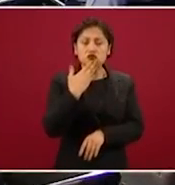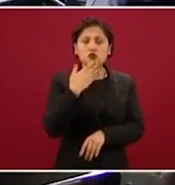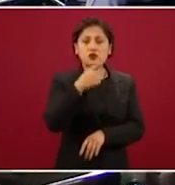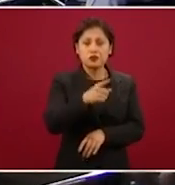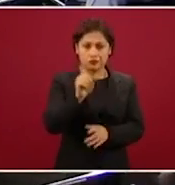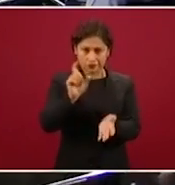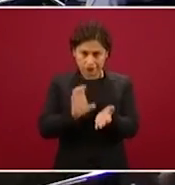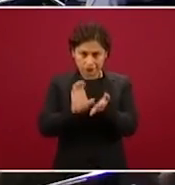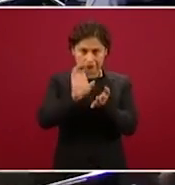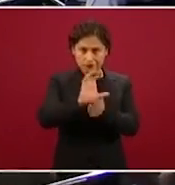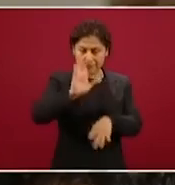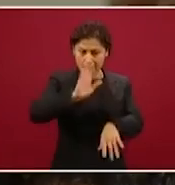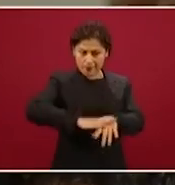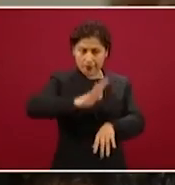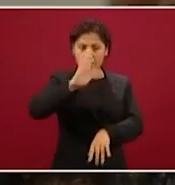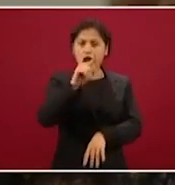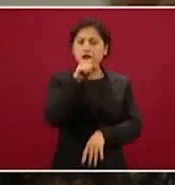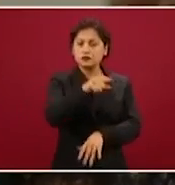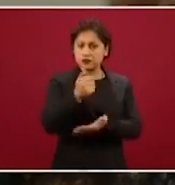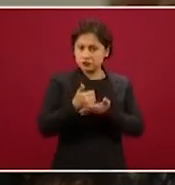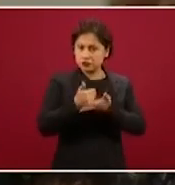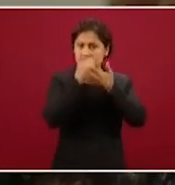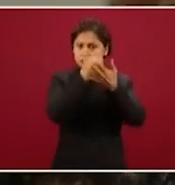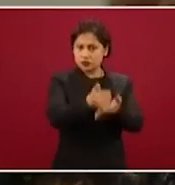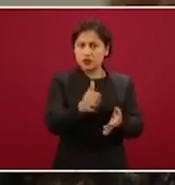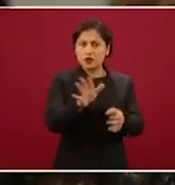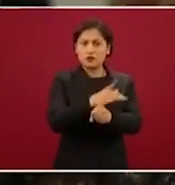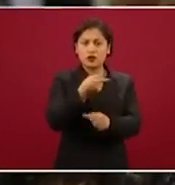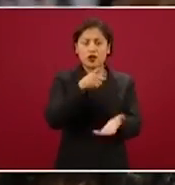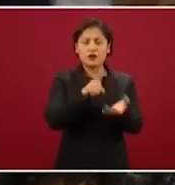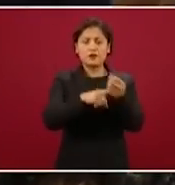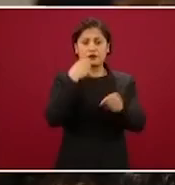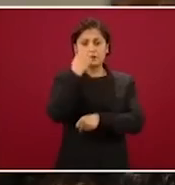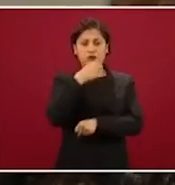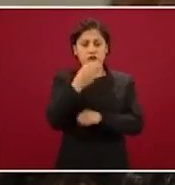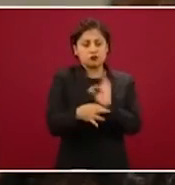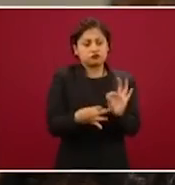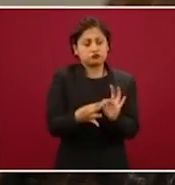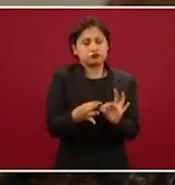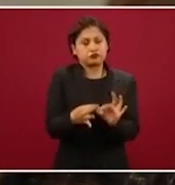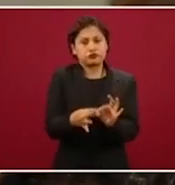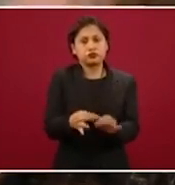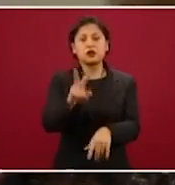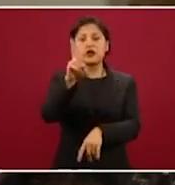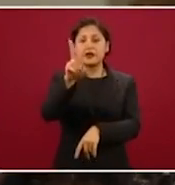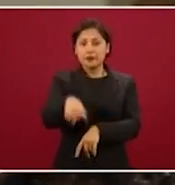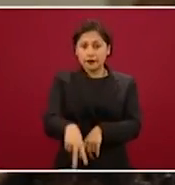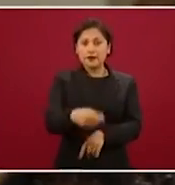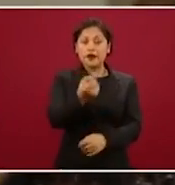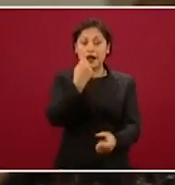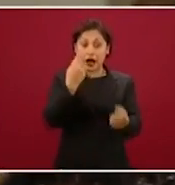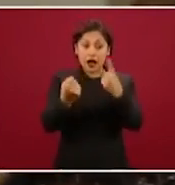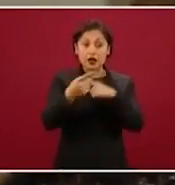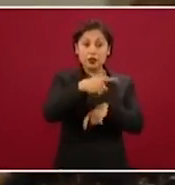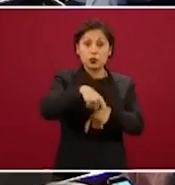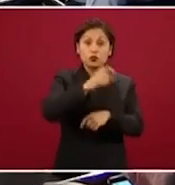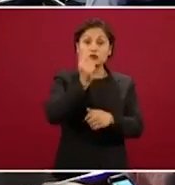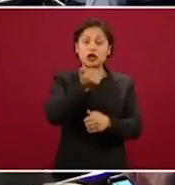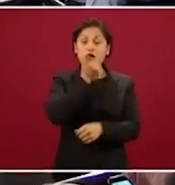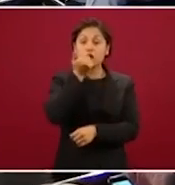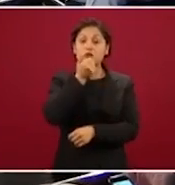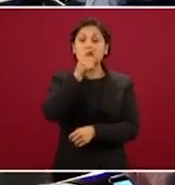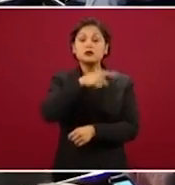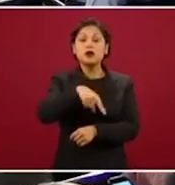buen aprovechamiento en sus escuelas? Hay alumnos que en verdad tienen un buen promedio y no les llega la beca, presidente. Sí.